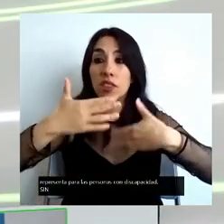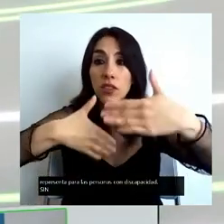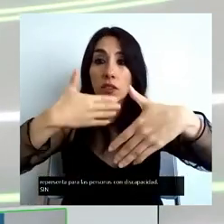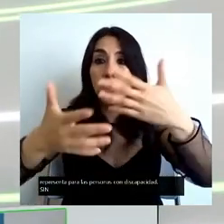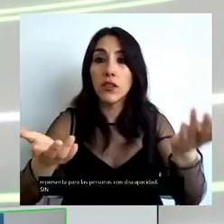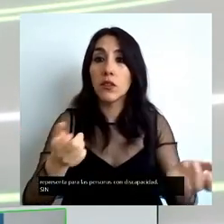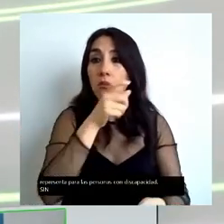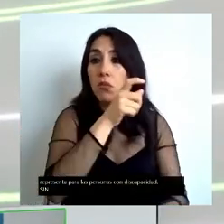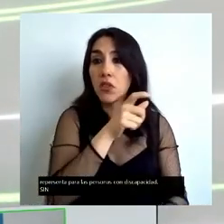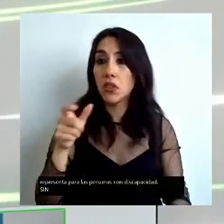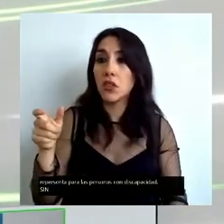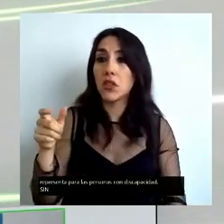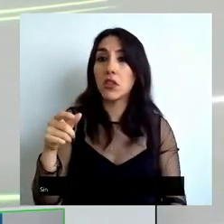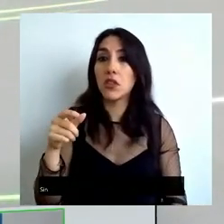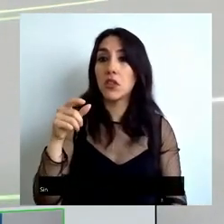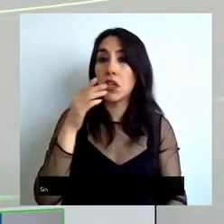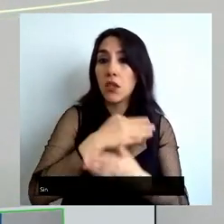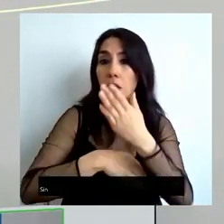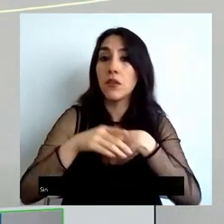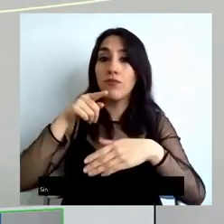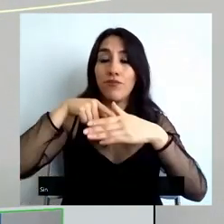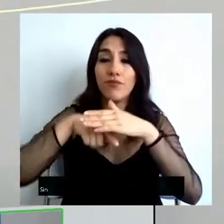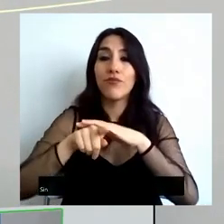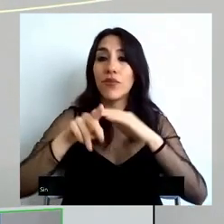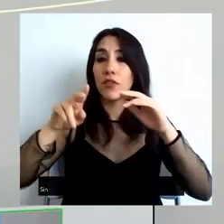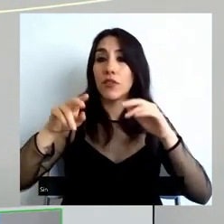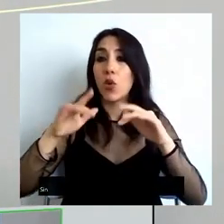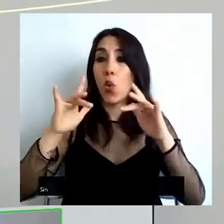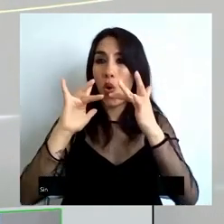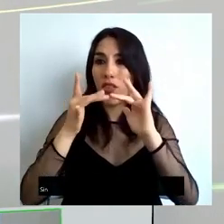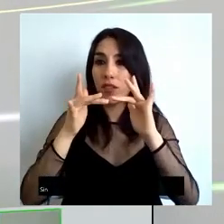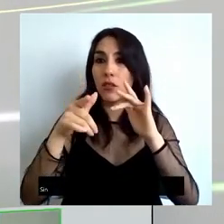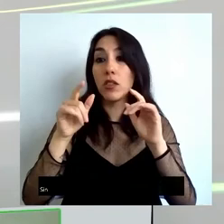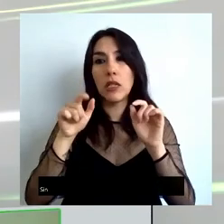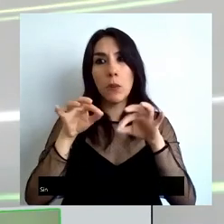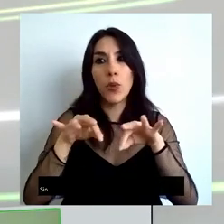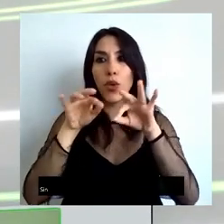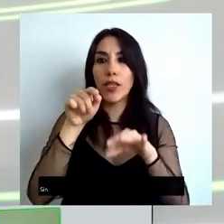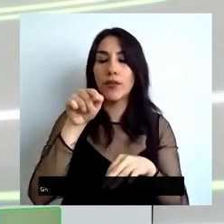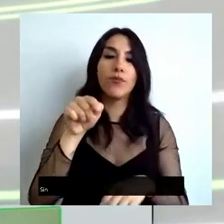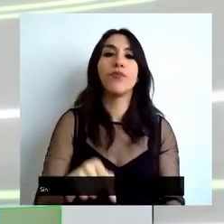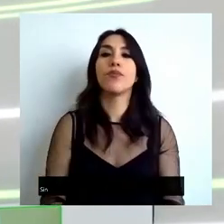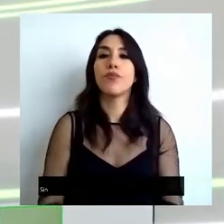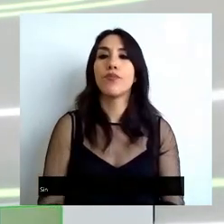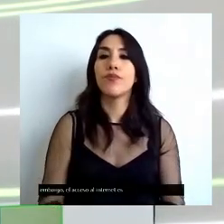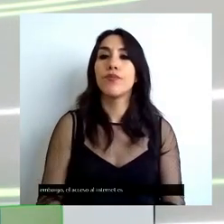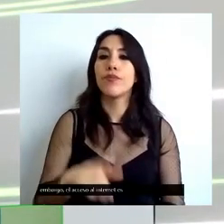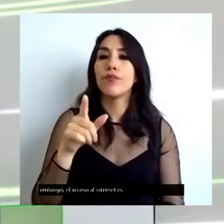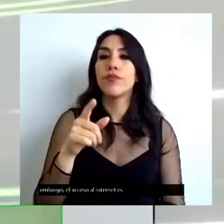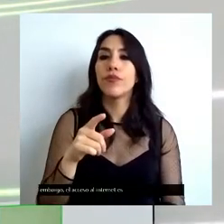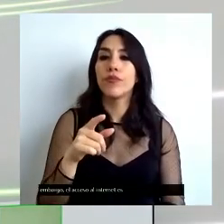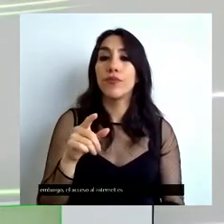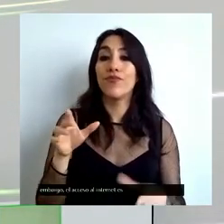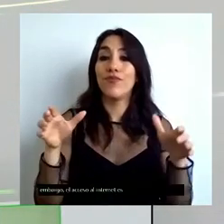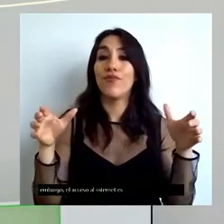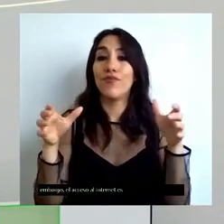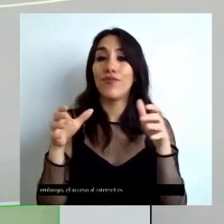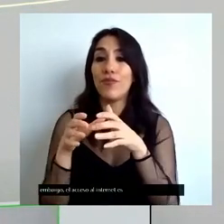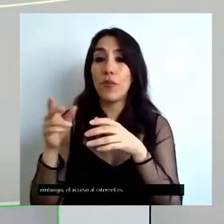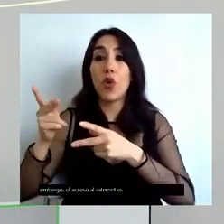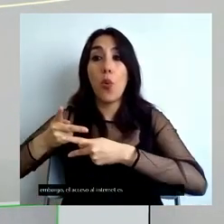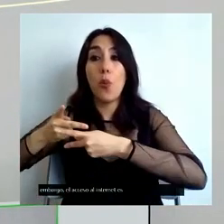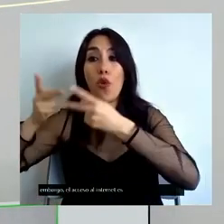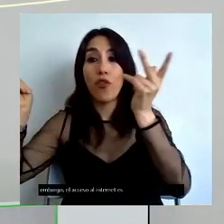esencial. ¿Cómo abordaría el rol de los sectores públicos y privados para promover el